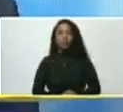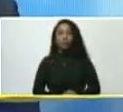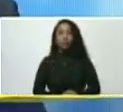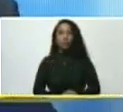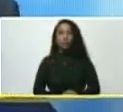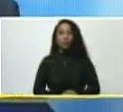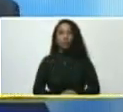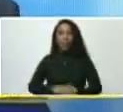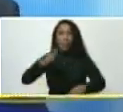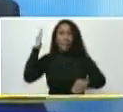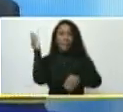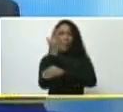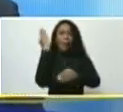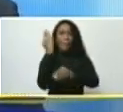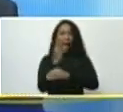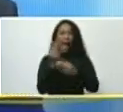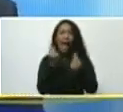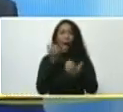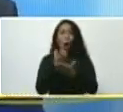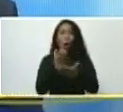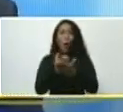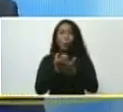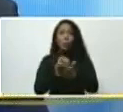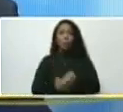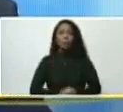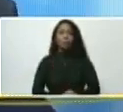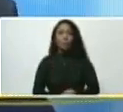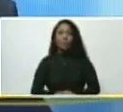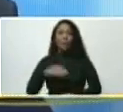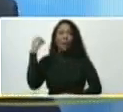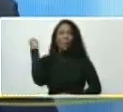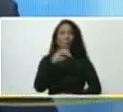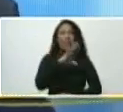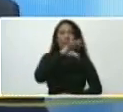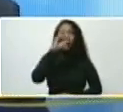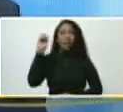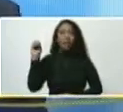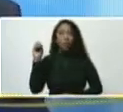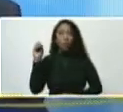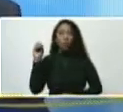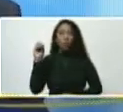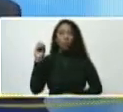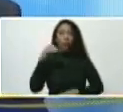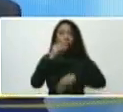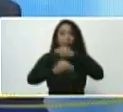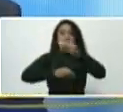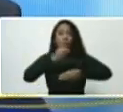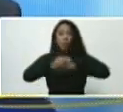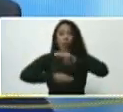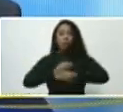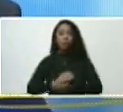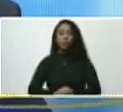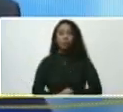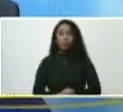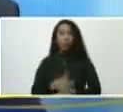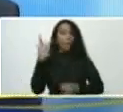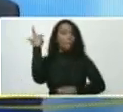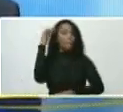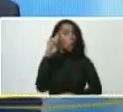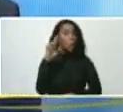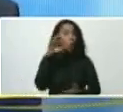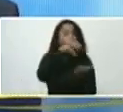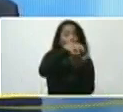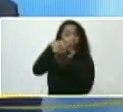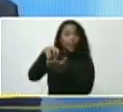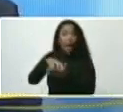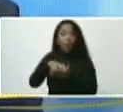Las sanciones económicas, más de 500, adoptadas por los Estados